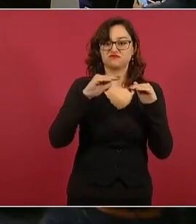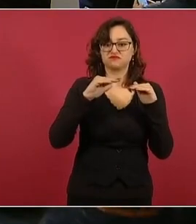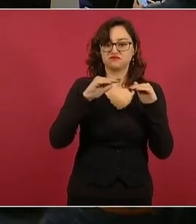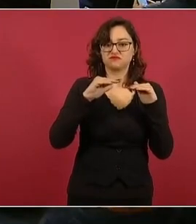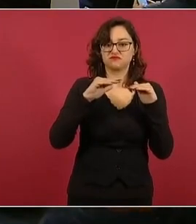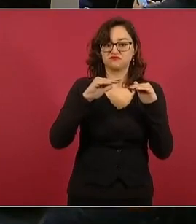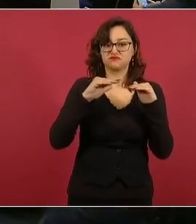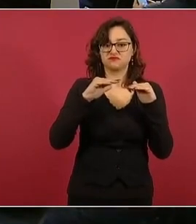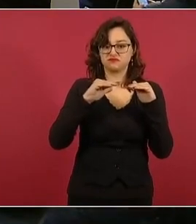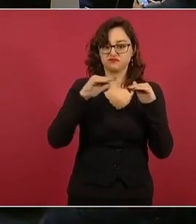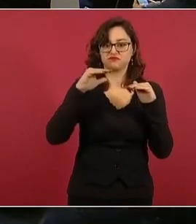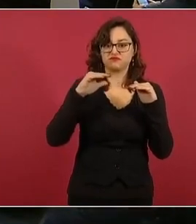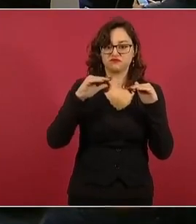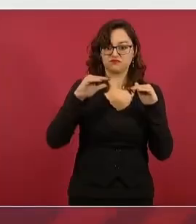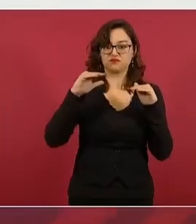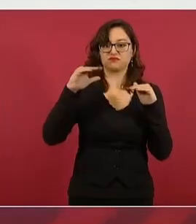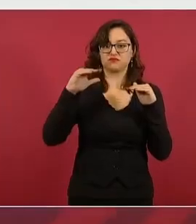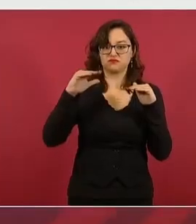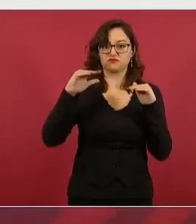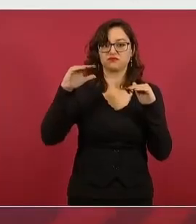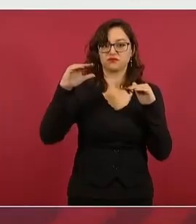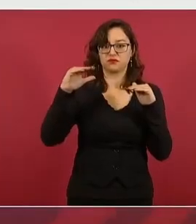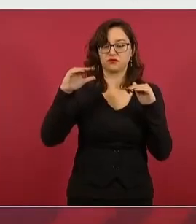por ejemplo,